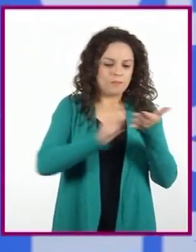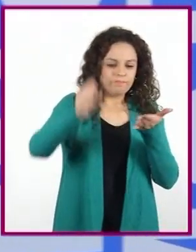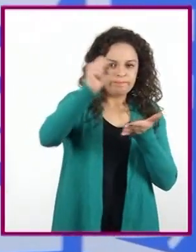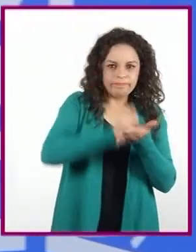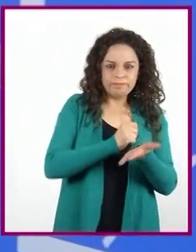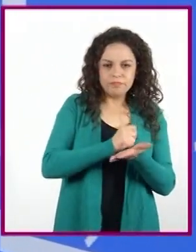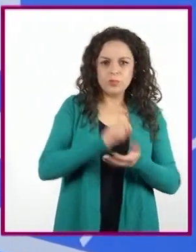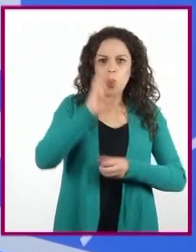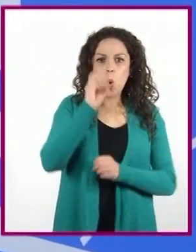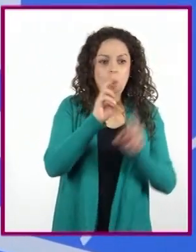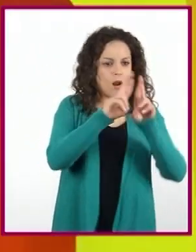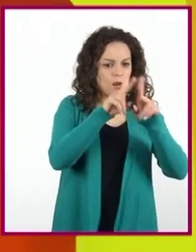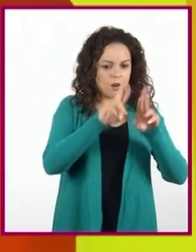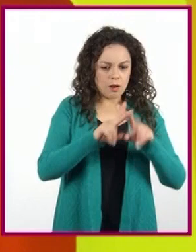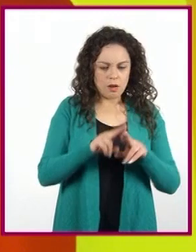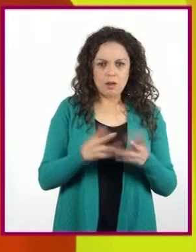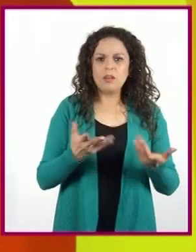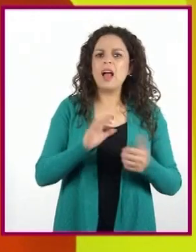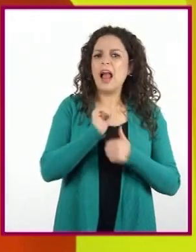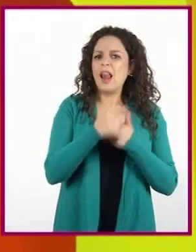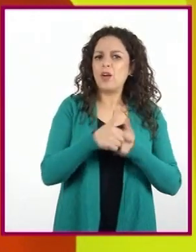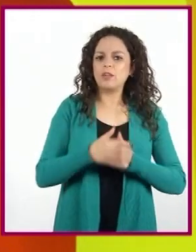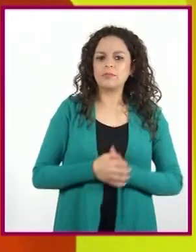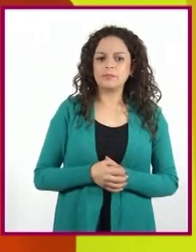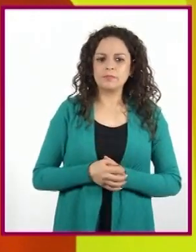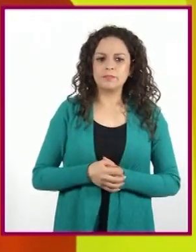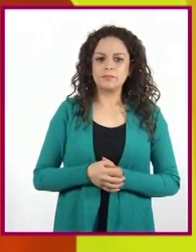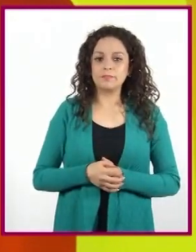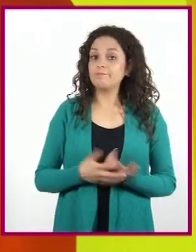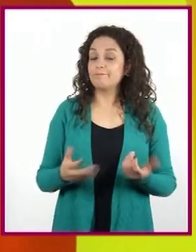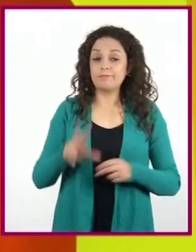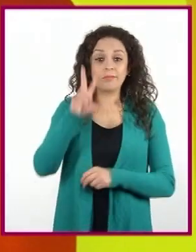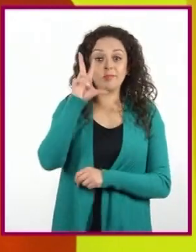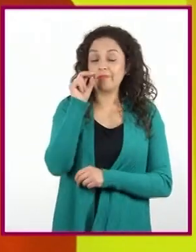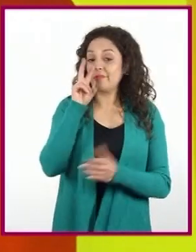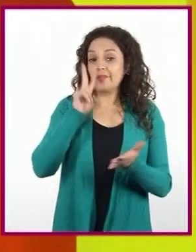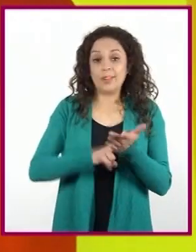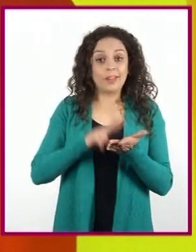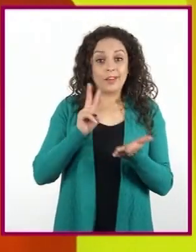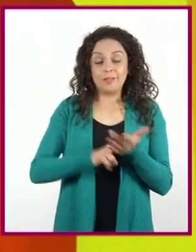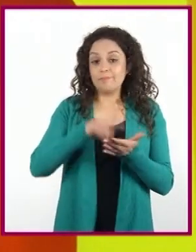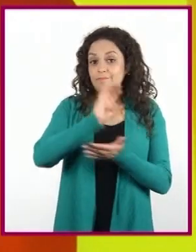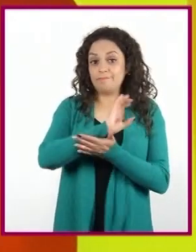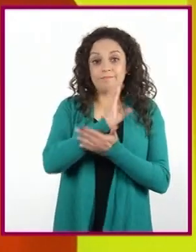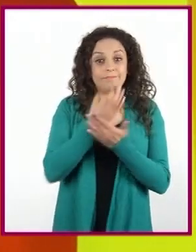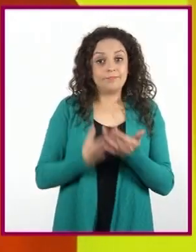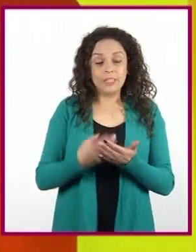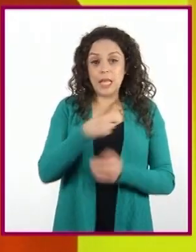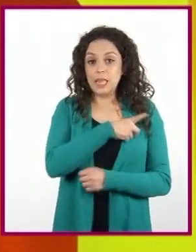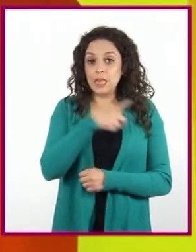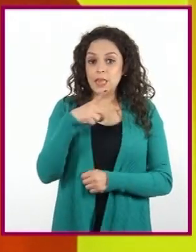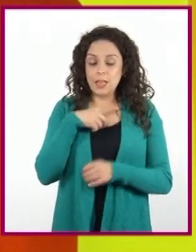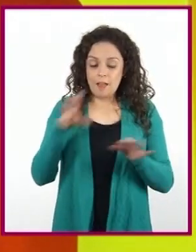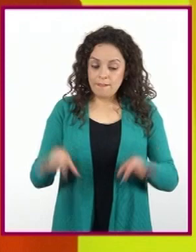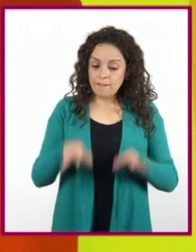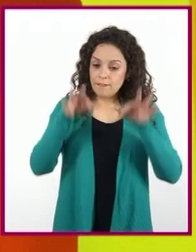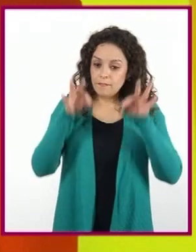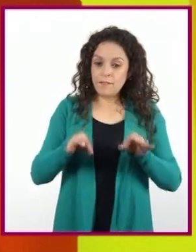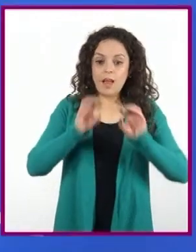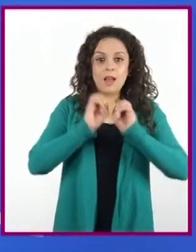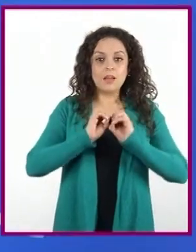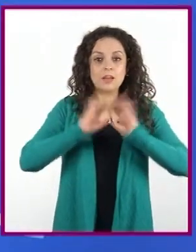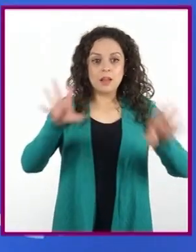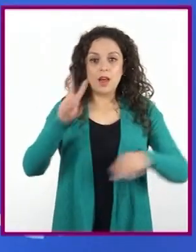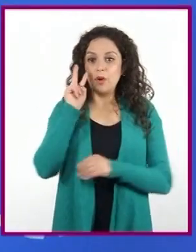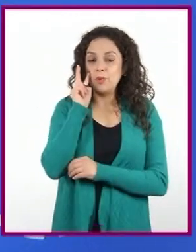o partes rotas? Será totalmente inválido. El documento debe estar claro,